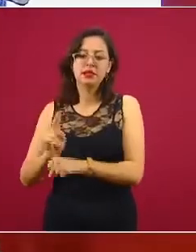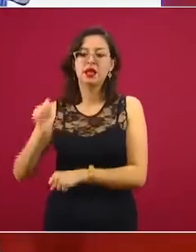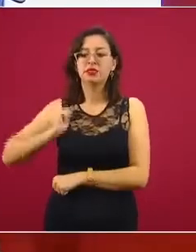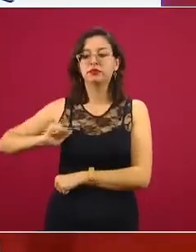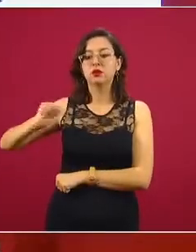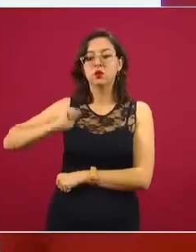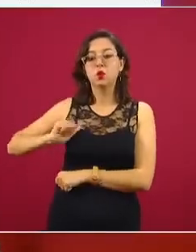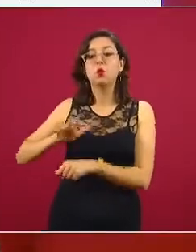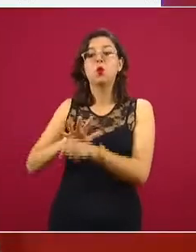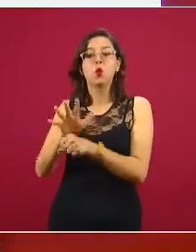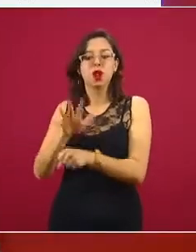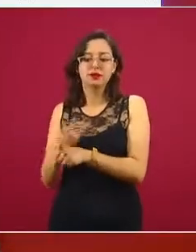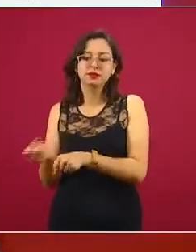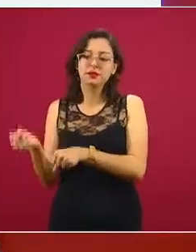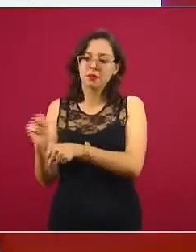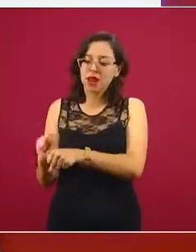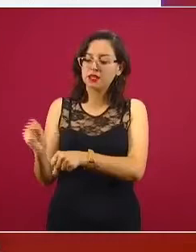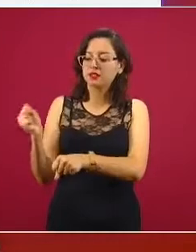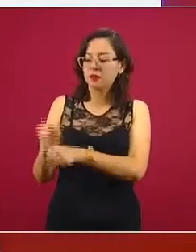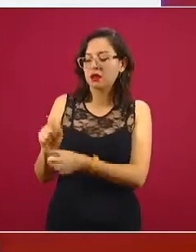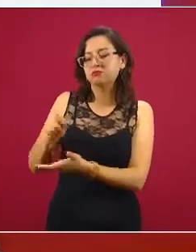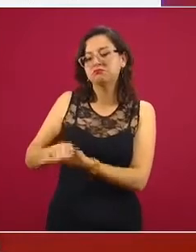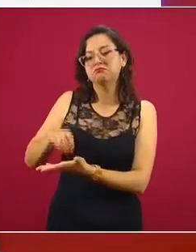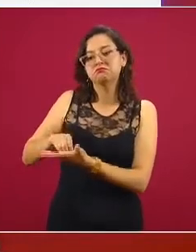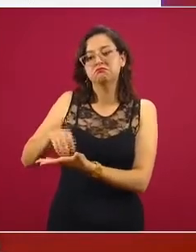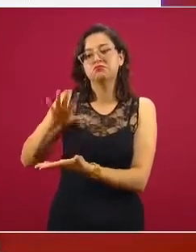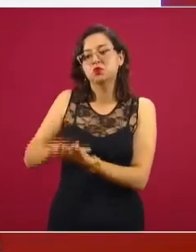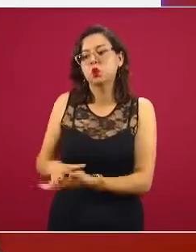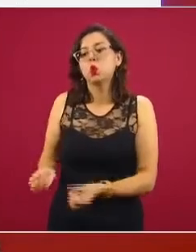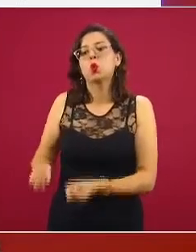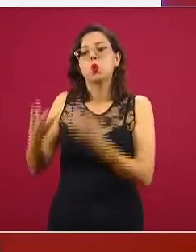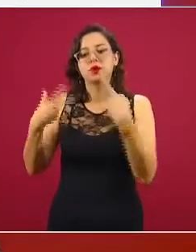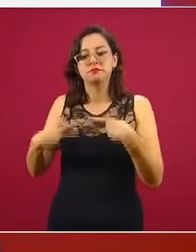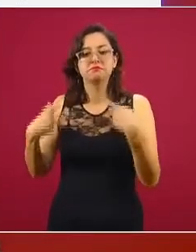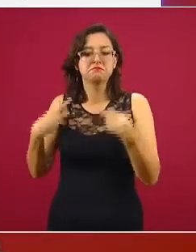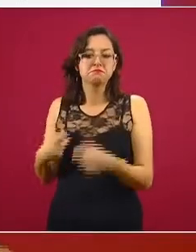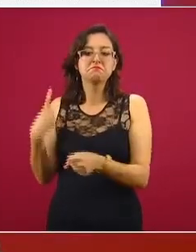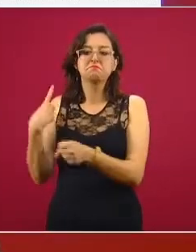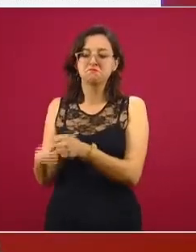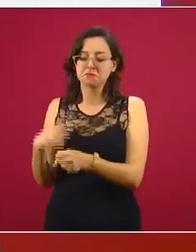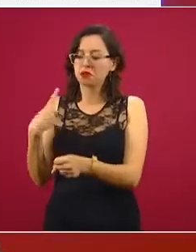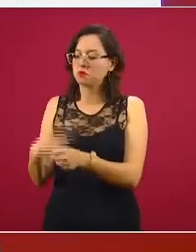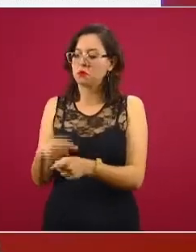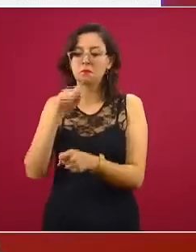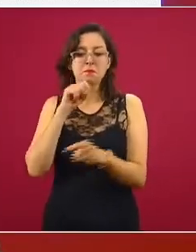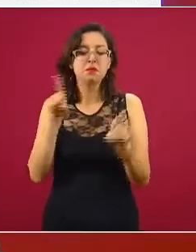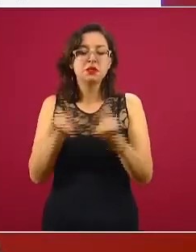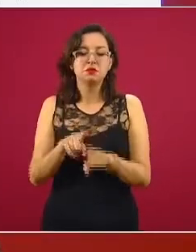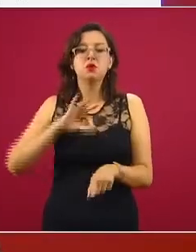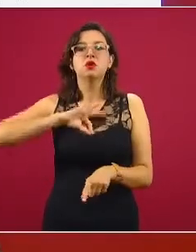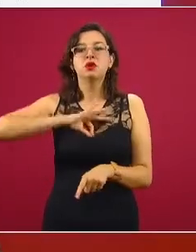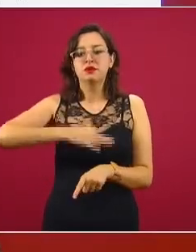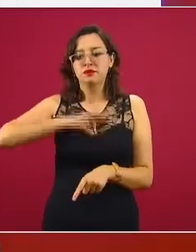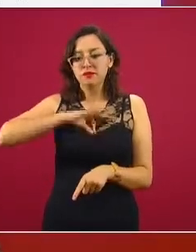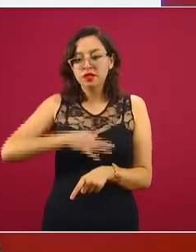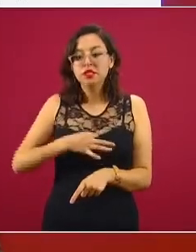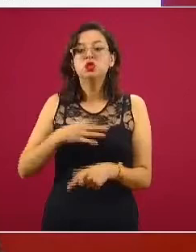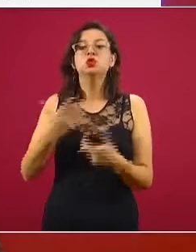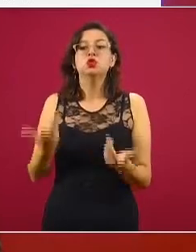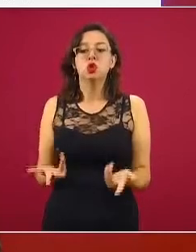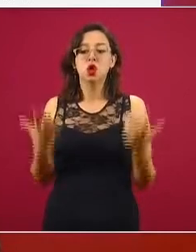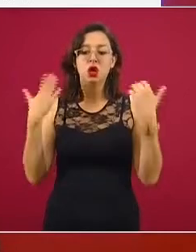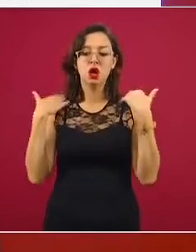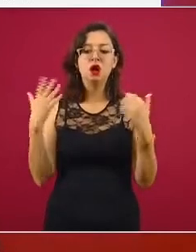es la notificación semanal de casos de lo mismo, infecciones respiratorias agudas, neumonías y